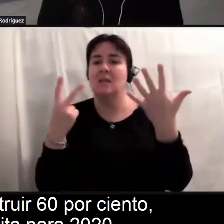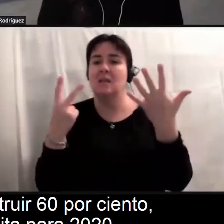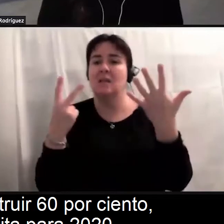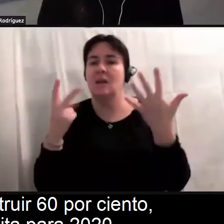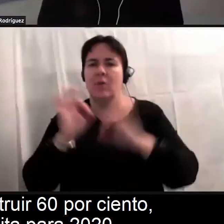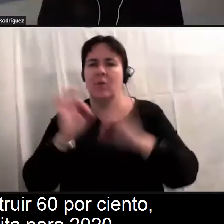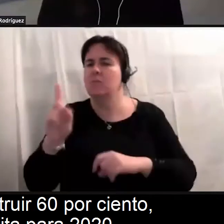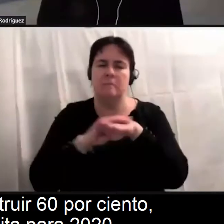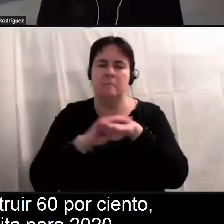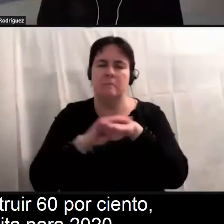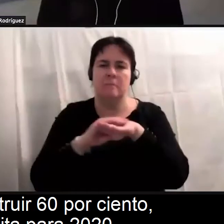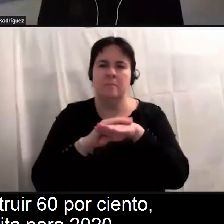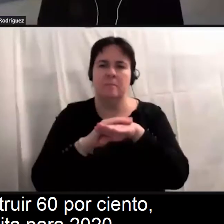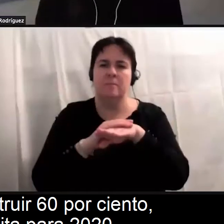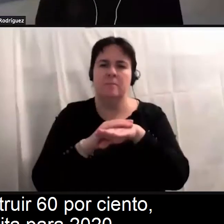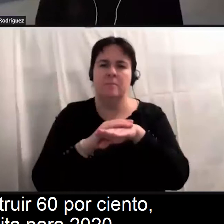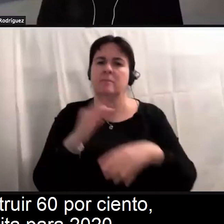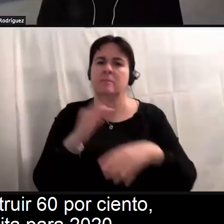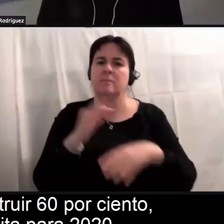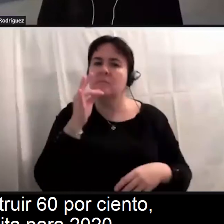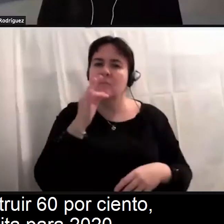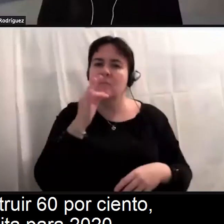todavía tenemos que construir